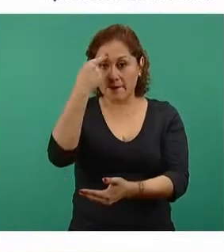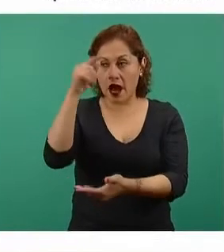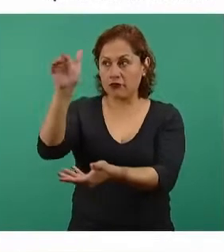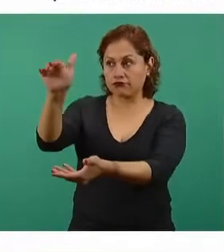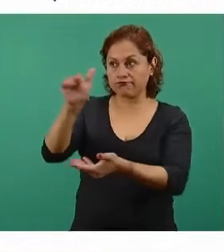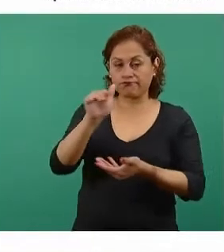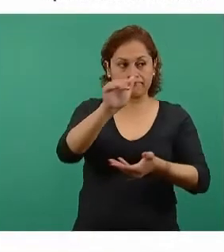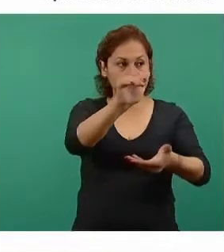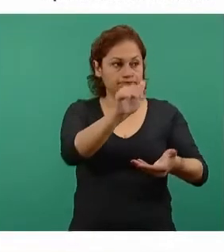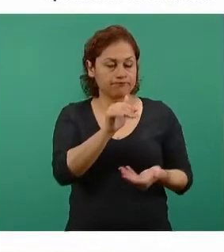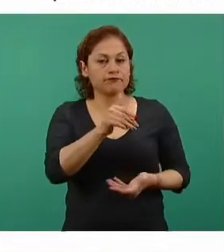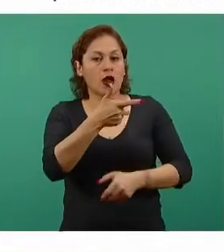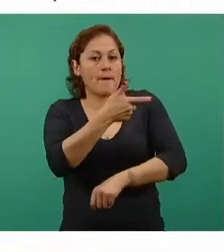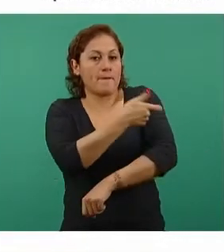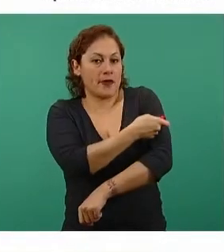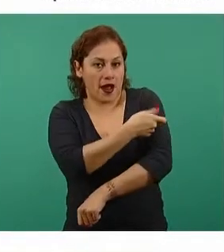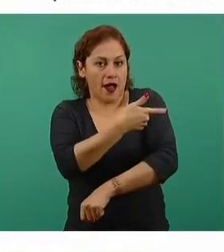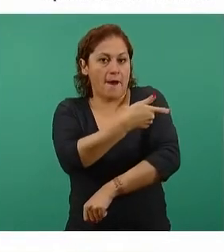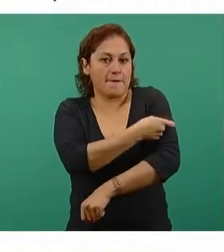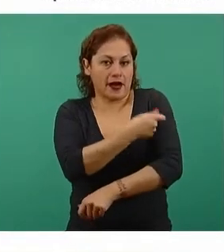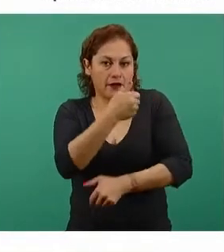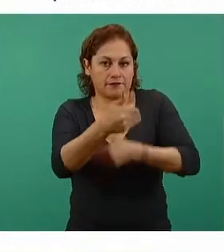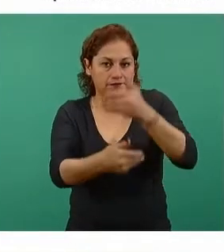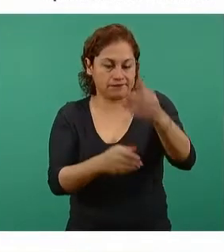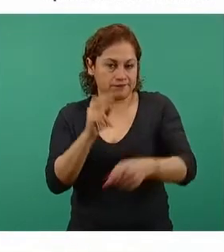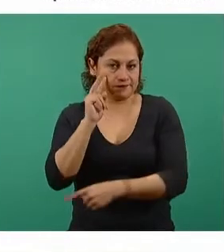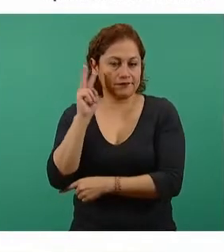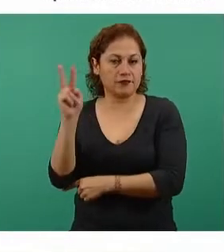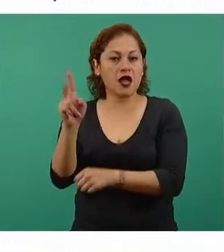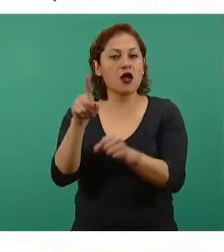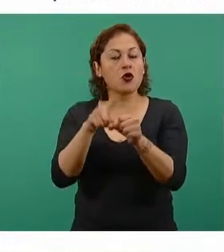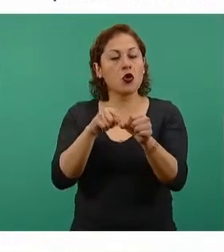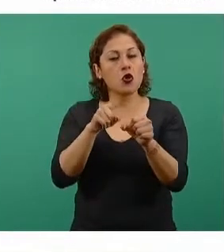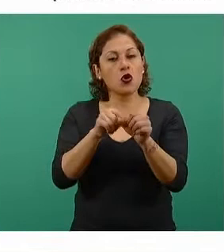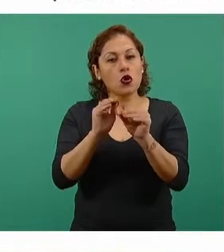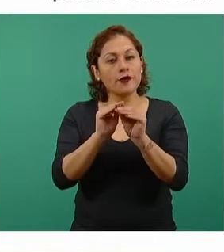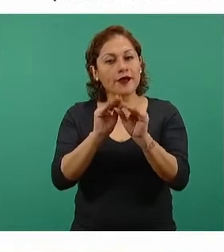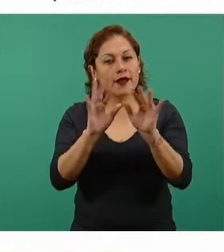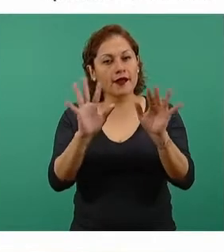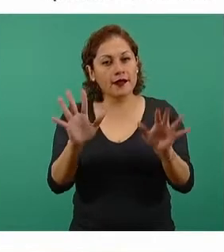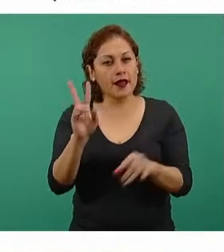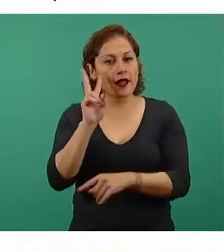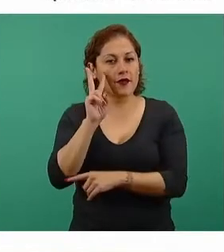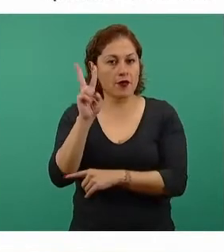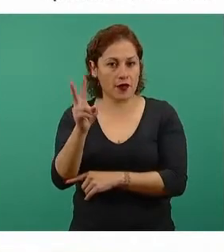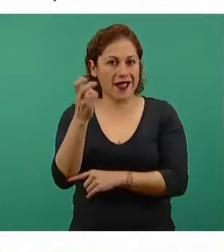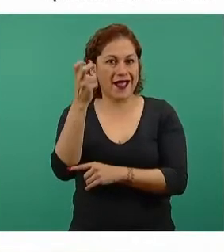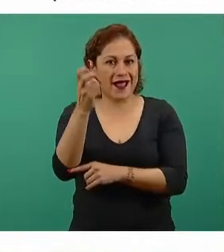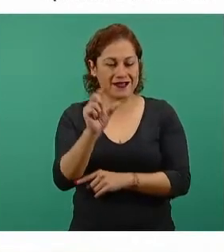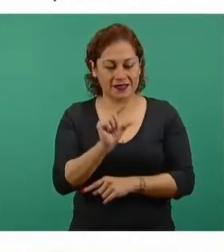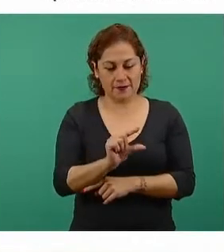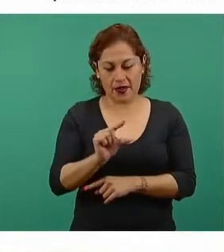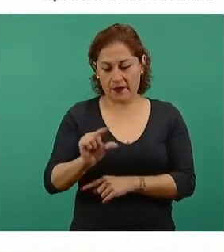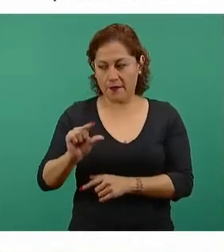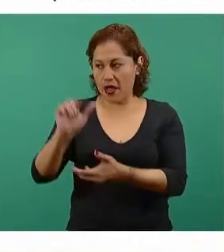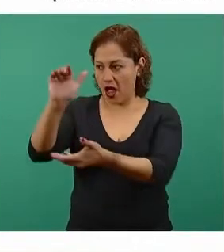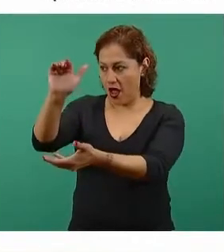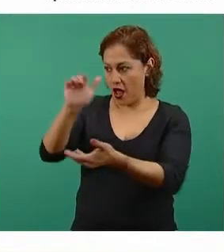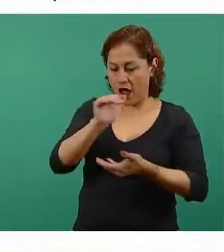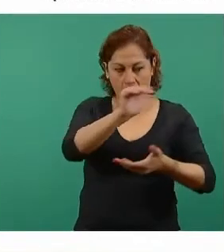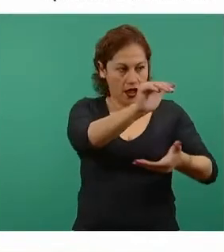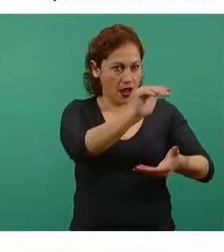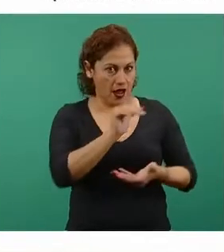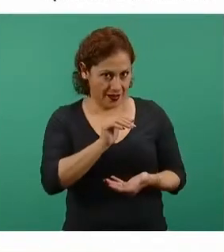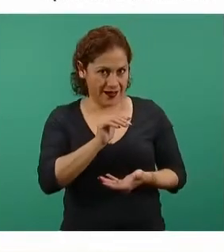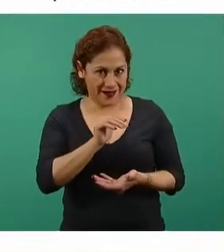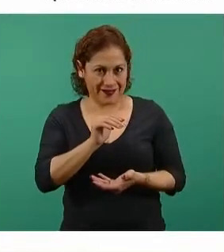de dosis. Observemos pues cómo en la parte clara, la parte superior, son las dosis recibidas acumuladas, es decir, esta